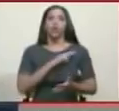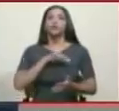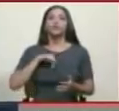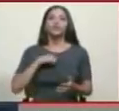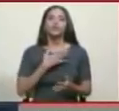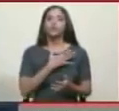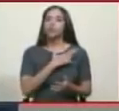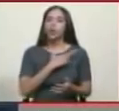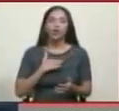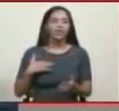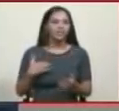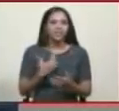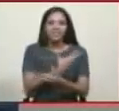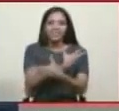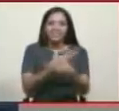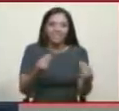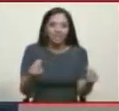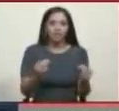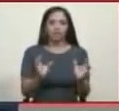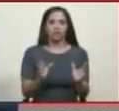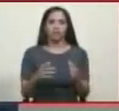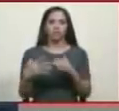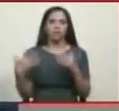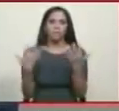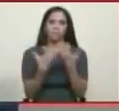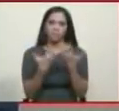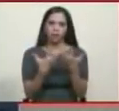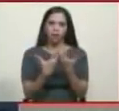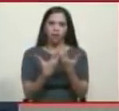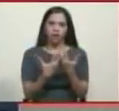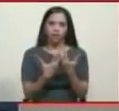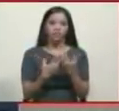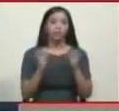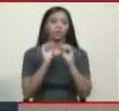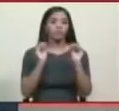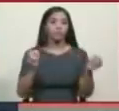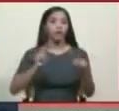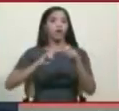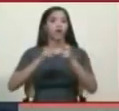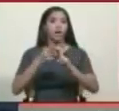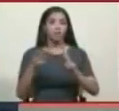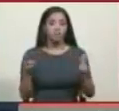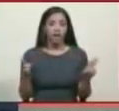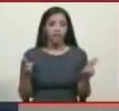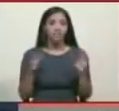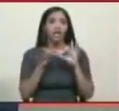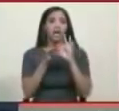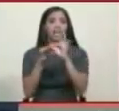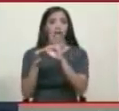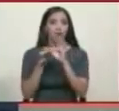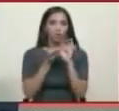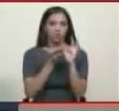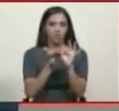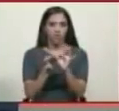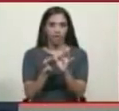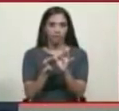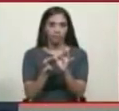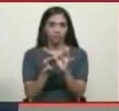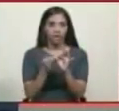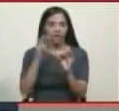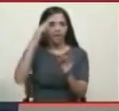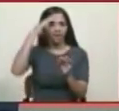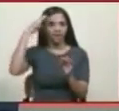confrontación. Estamos haciendo un llamado a la paz, a la unidad, a la